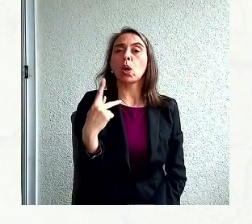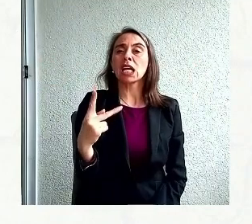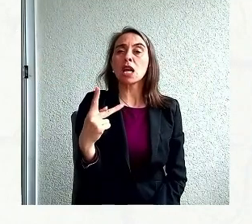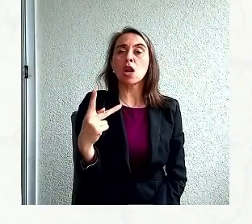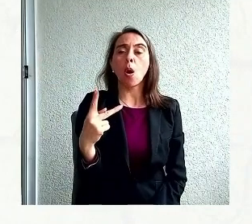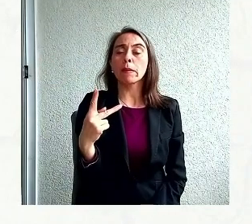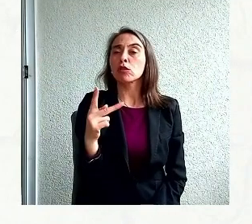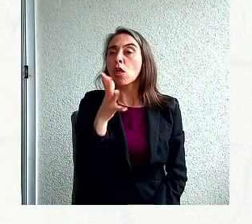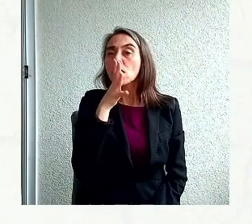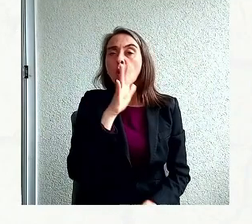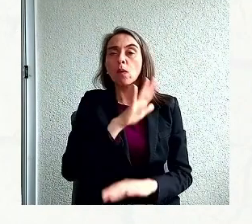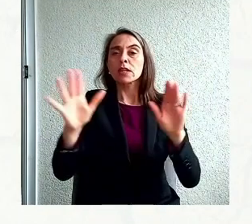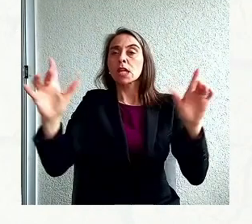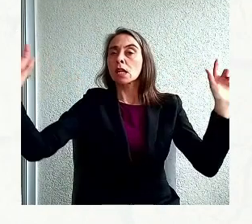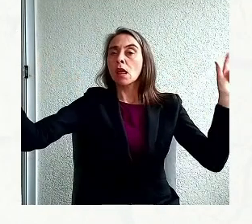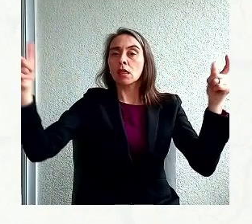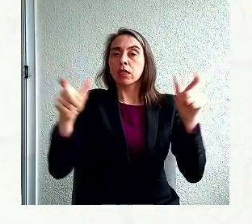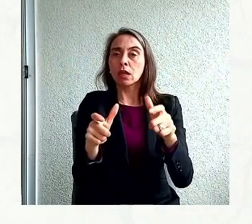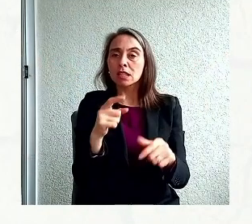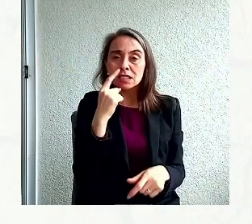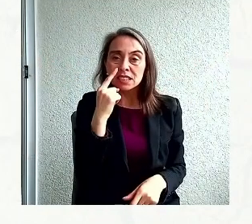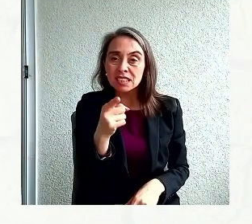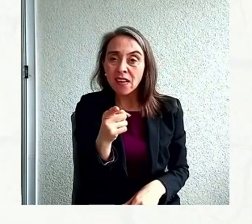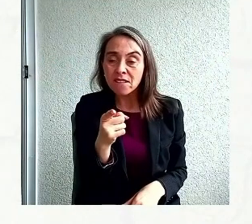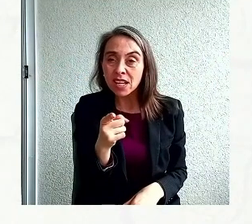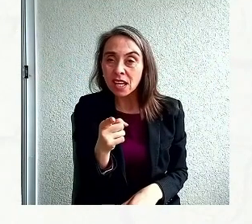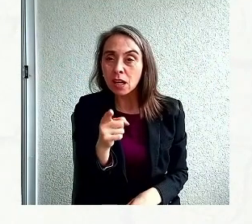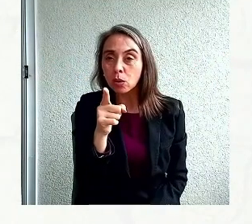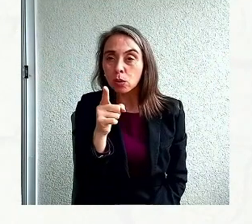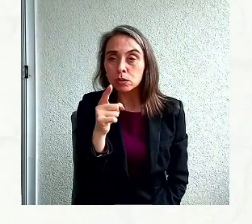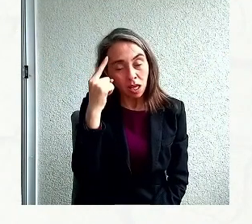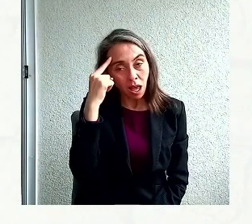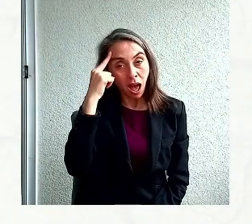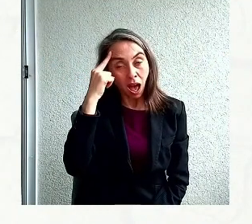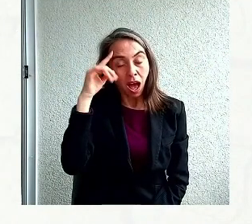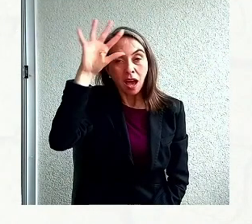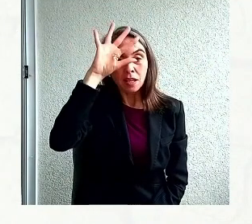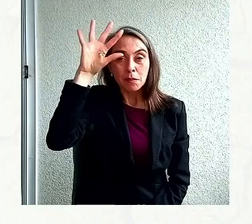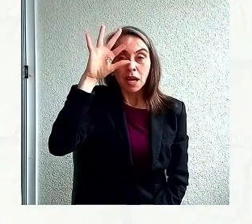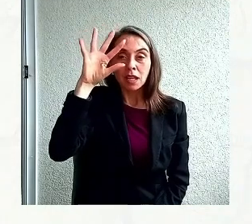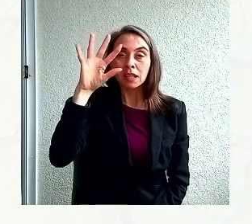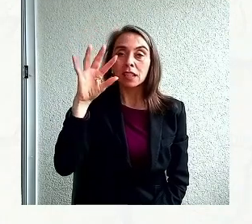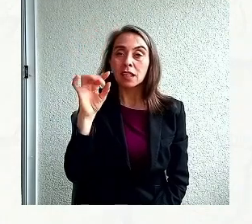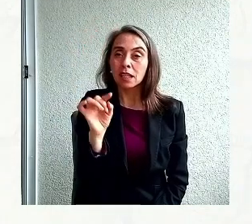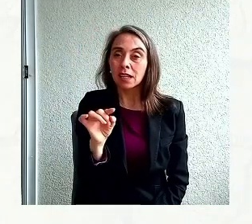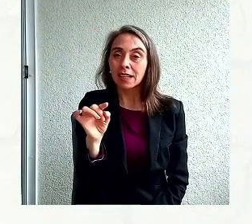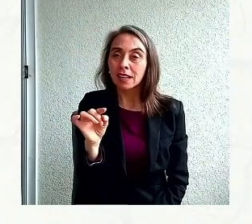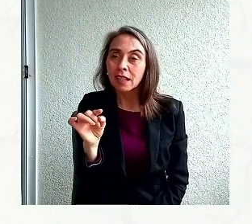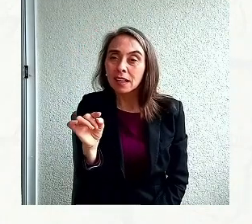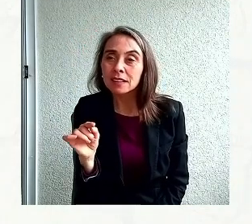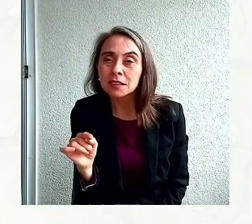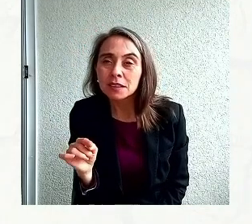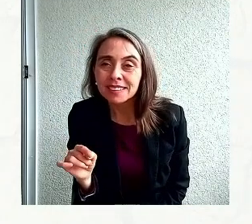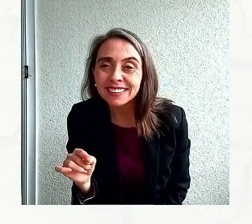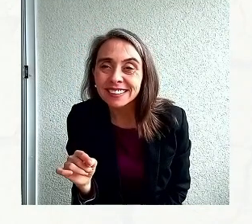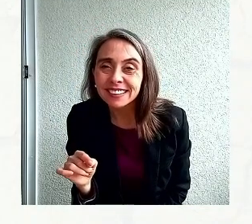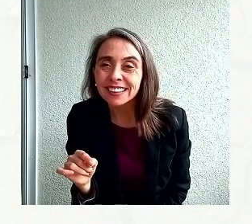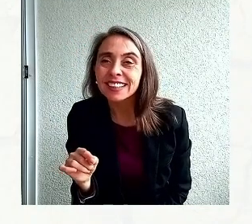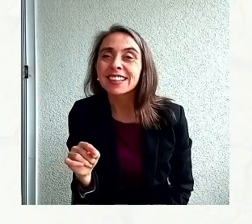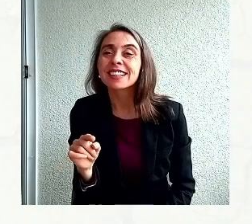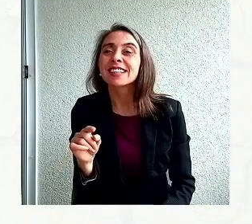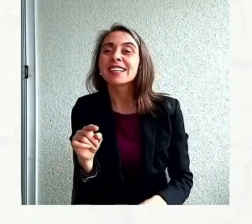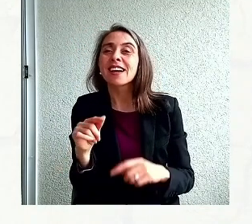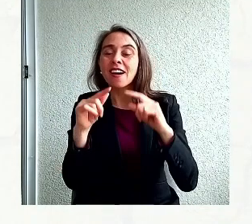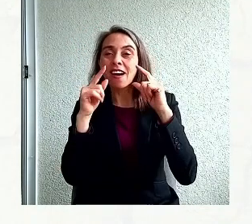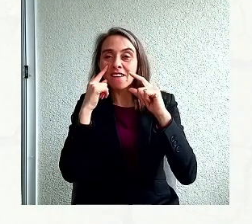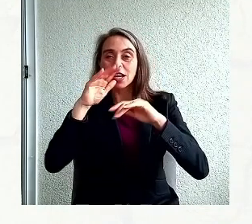una referencia, no somos muy chicas, así que es bastante pequeña la muralla que hay ahí, y la verdad es que es bastante impactante cómo